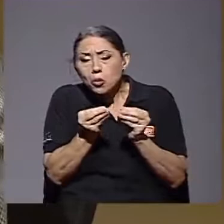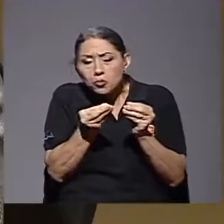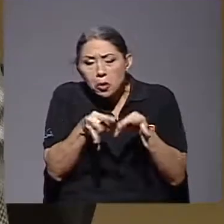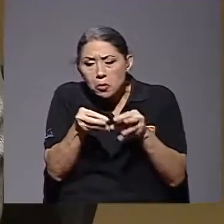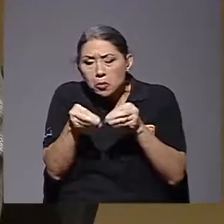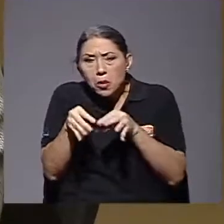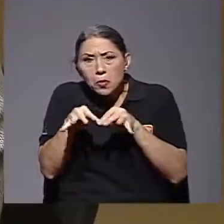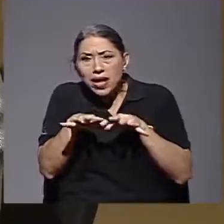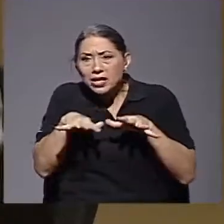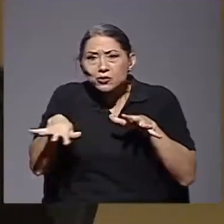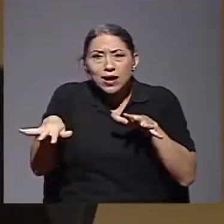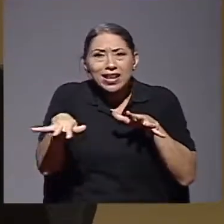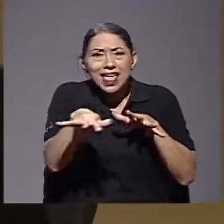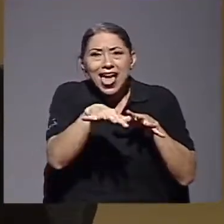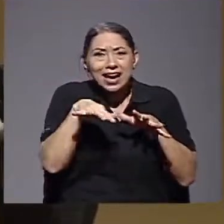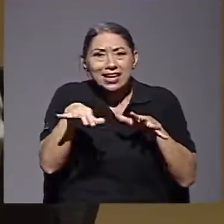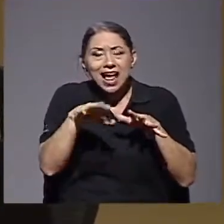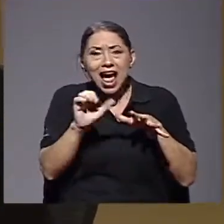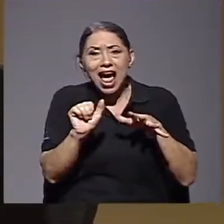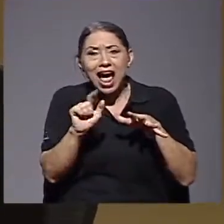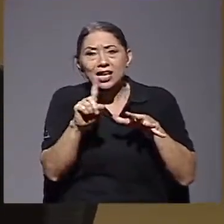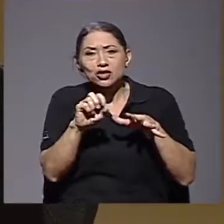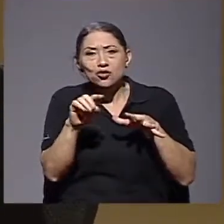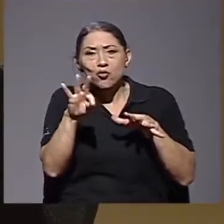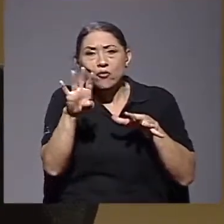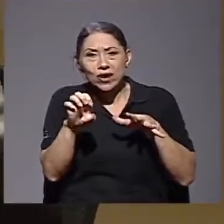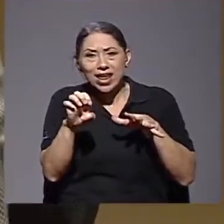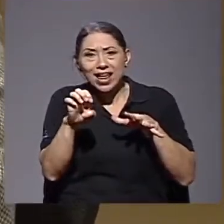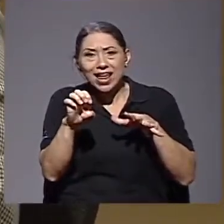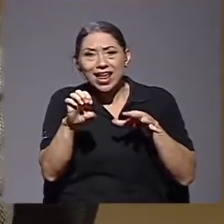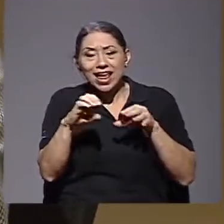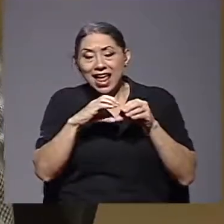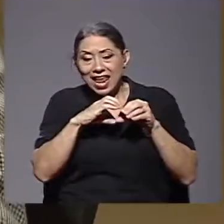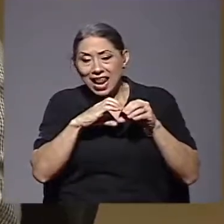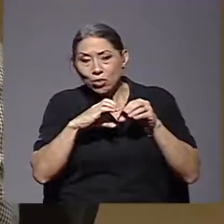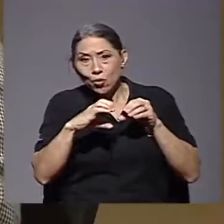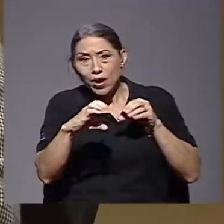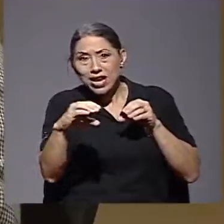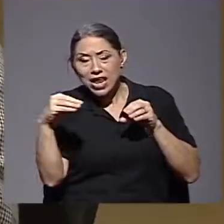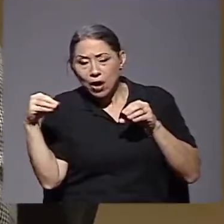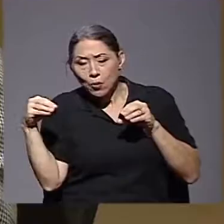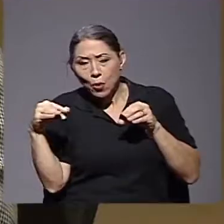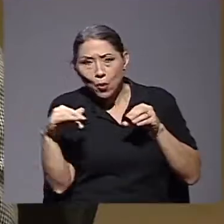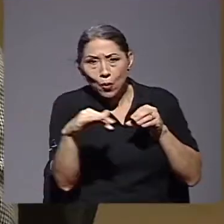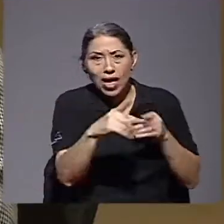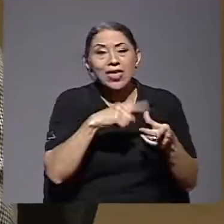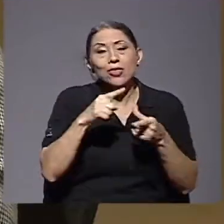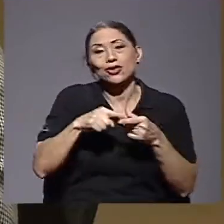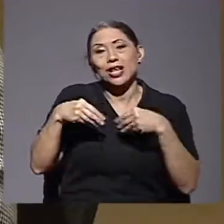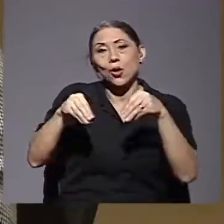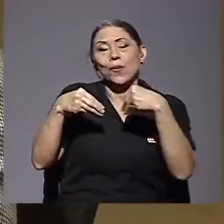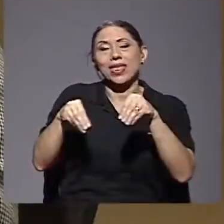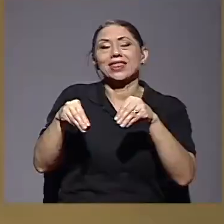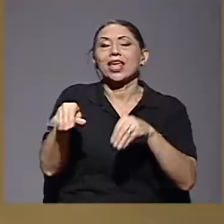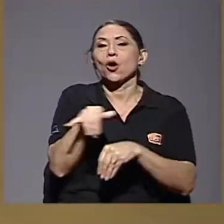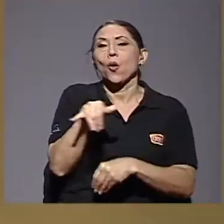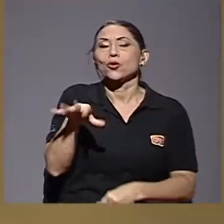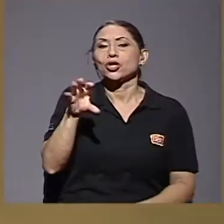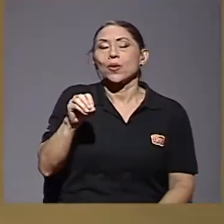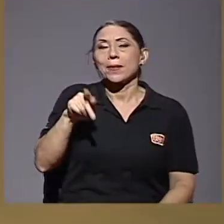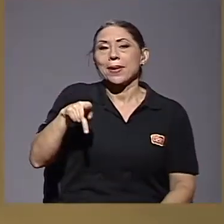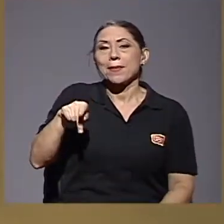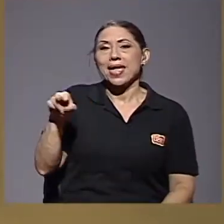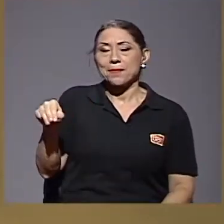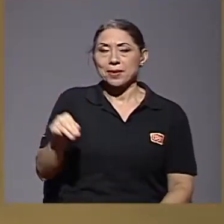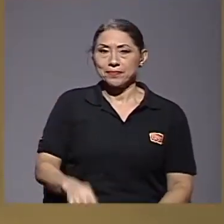quedar en azufre en la tubería, por lo tanto lo vende como 50 ppm. Y en cuanto a